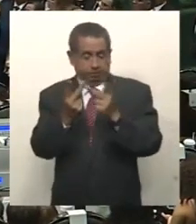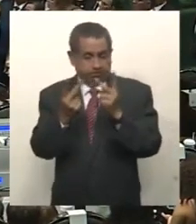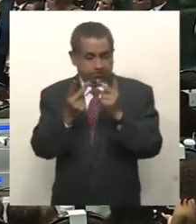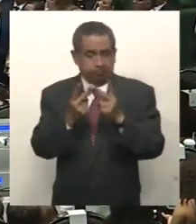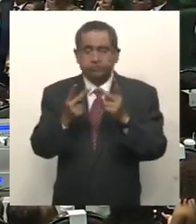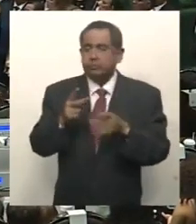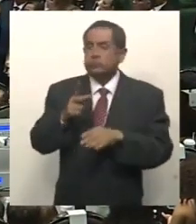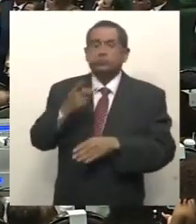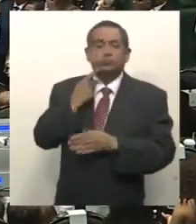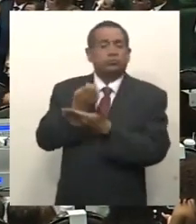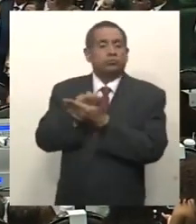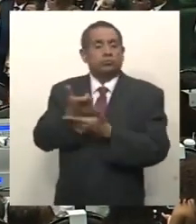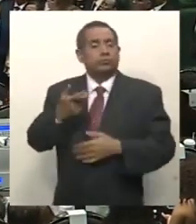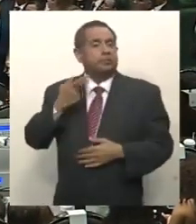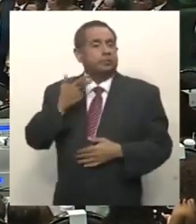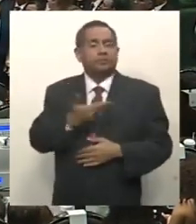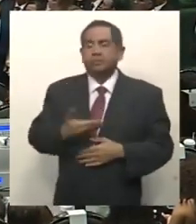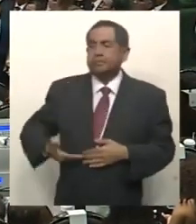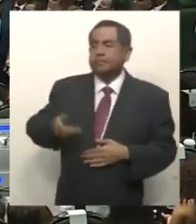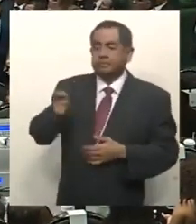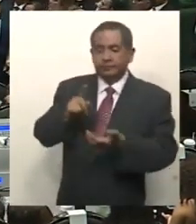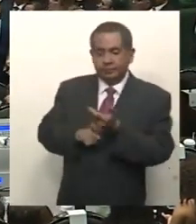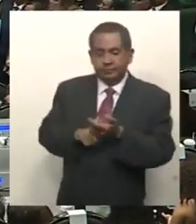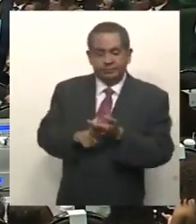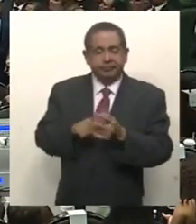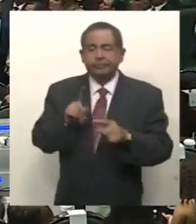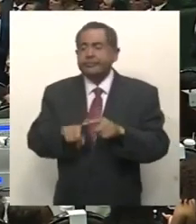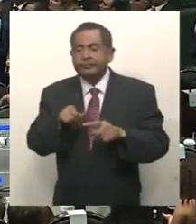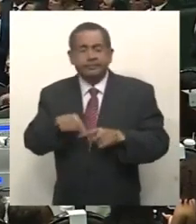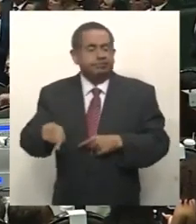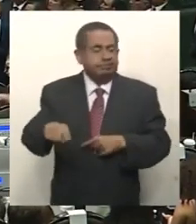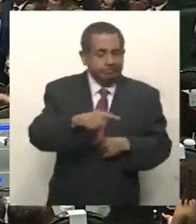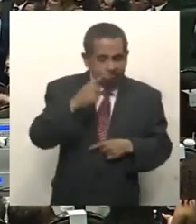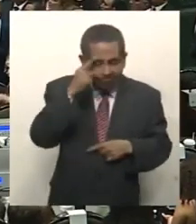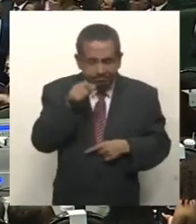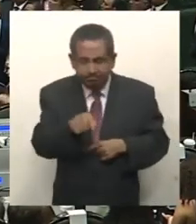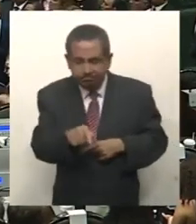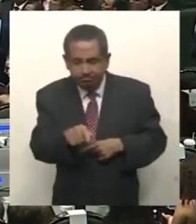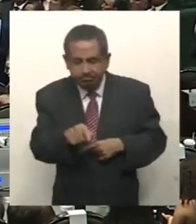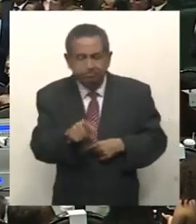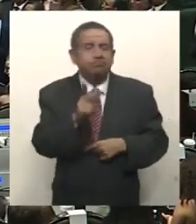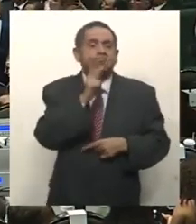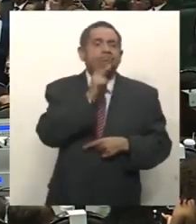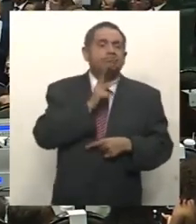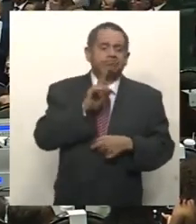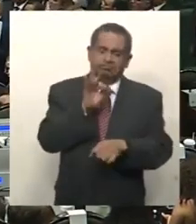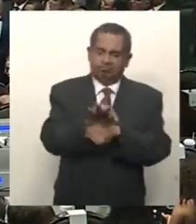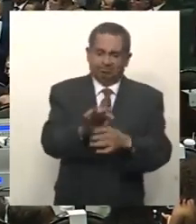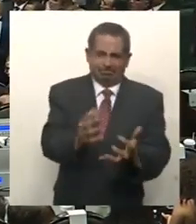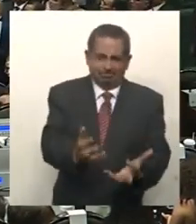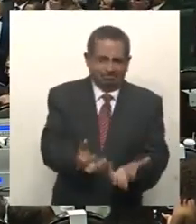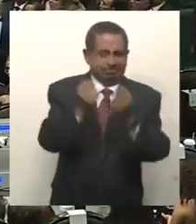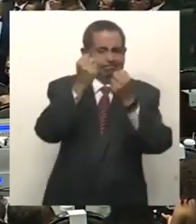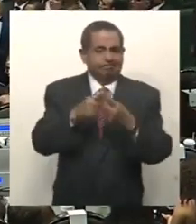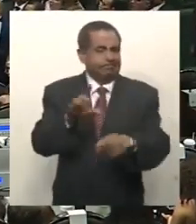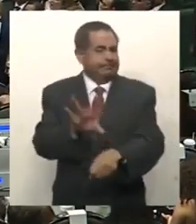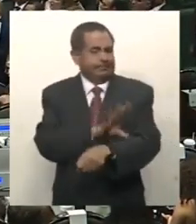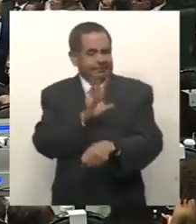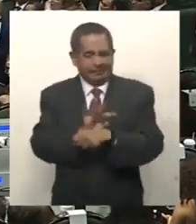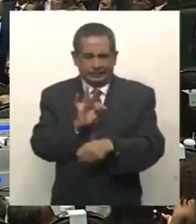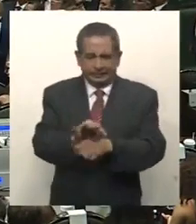política económica del presidente, el rescate a petróleos mexicanos, a la